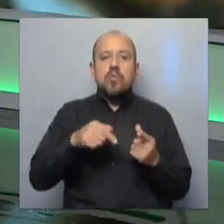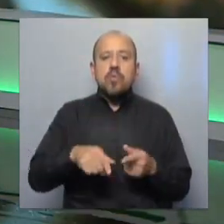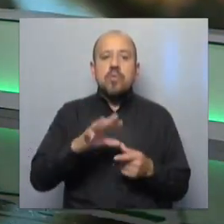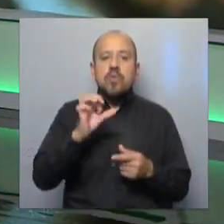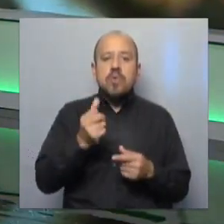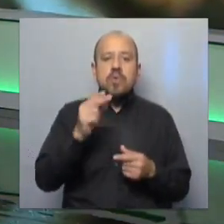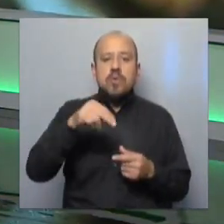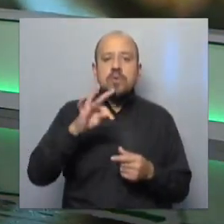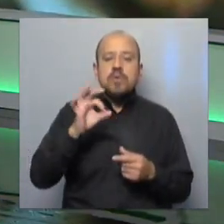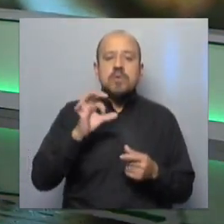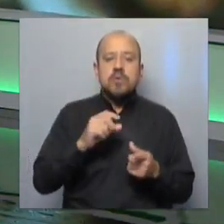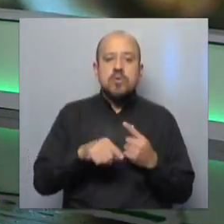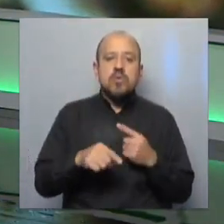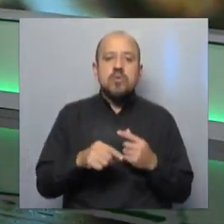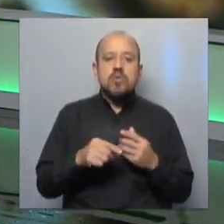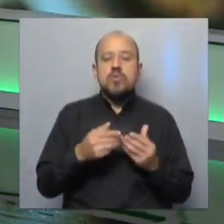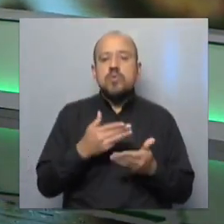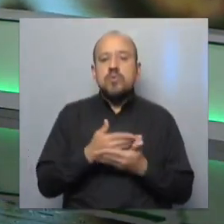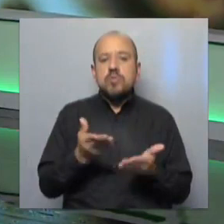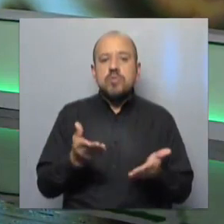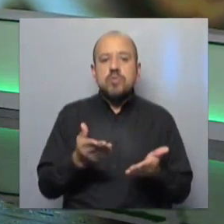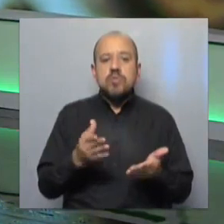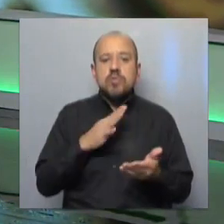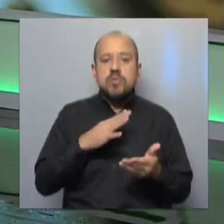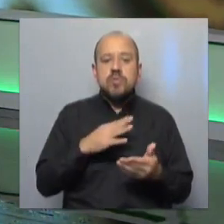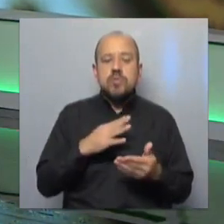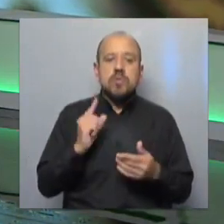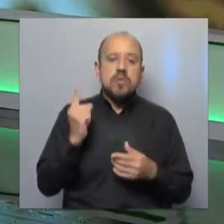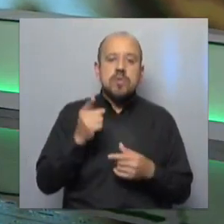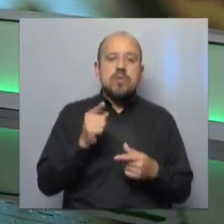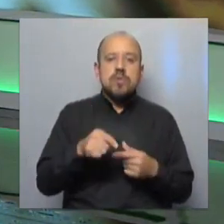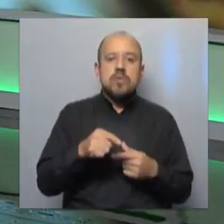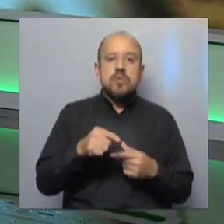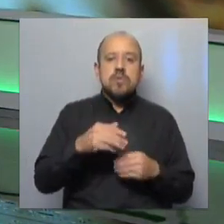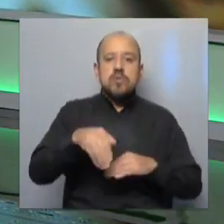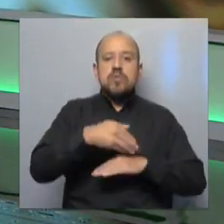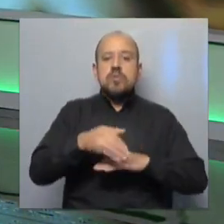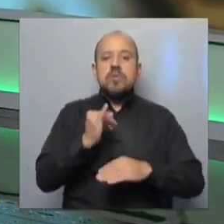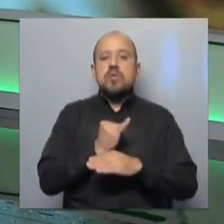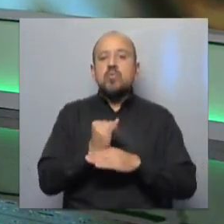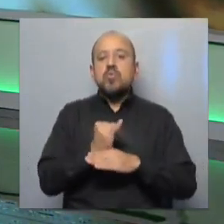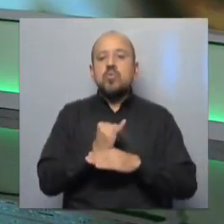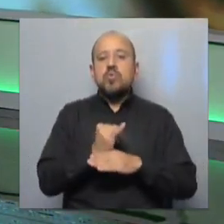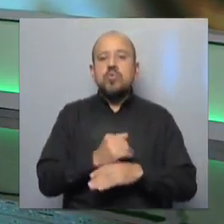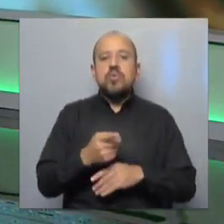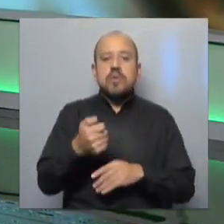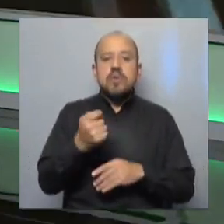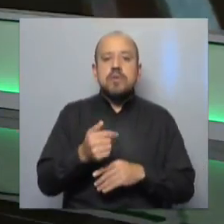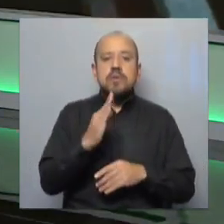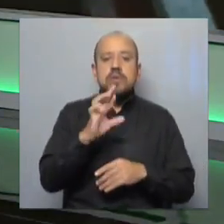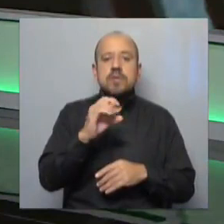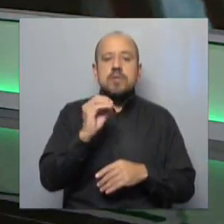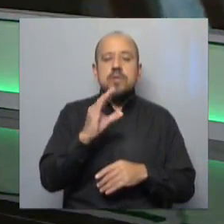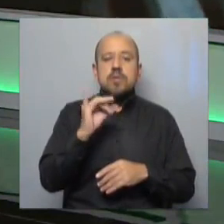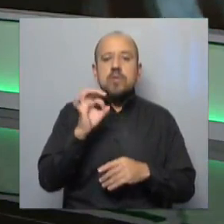santos que tiene un parque alrededor realmente hay que ir a visitarlo está en avenida de las instrucciones casi propios